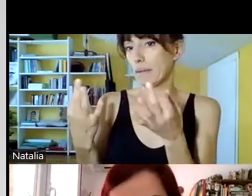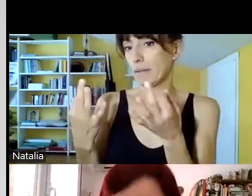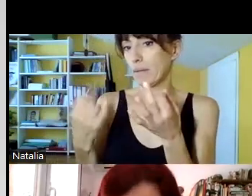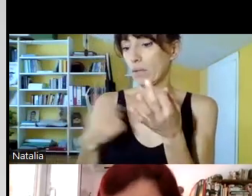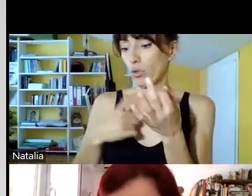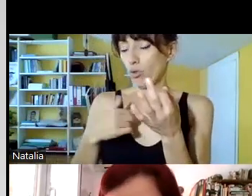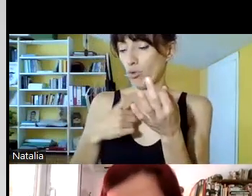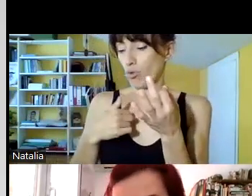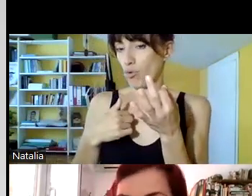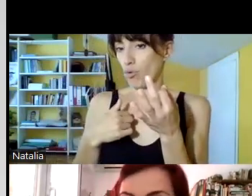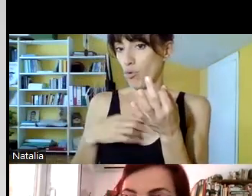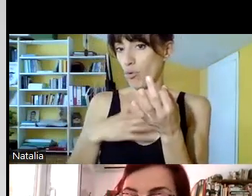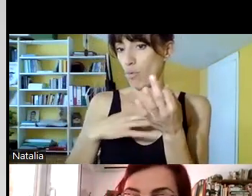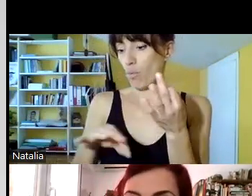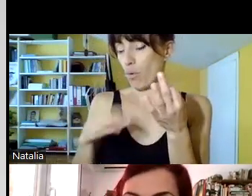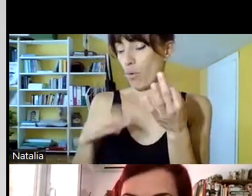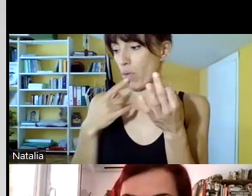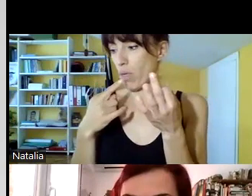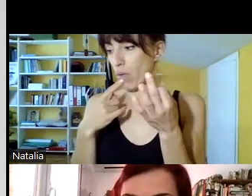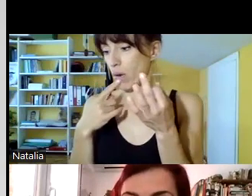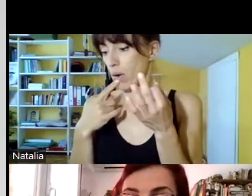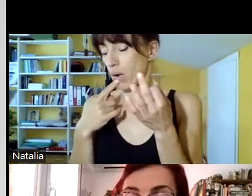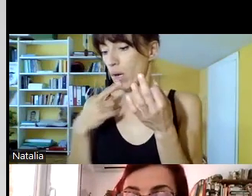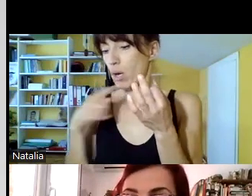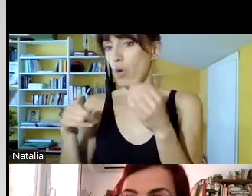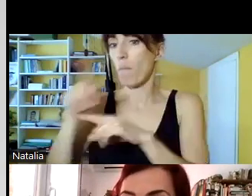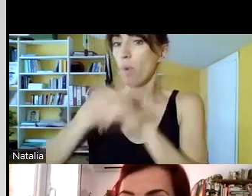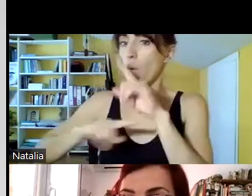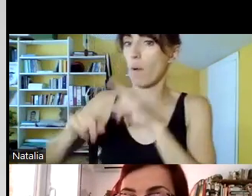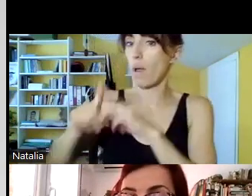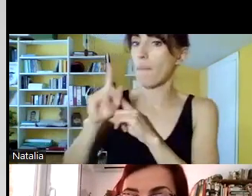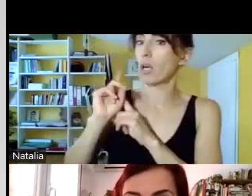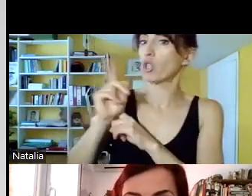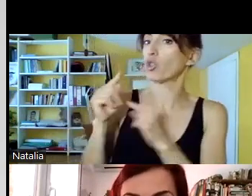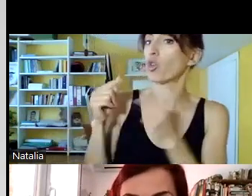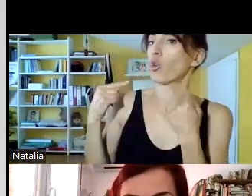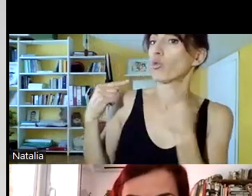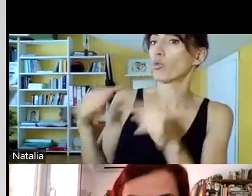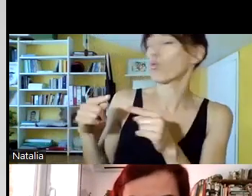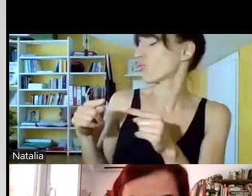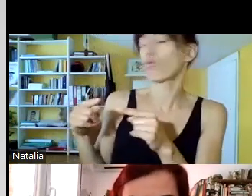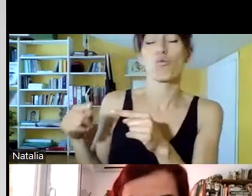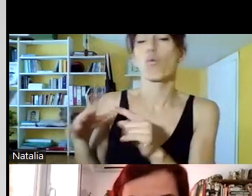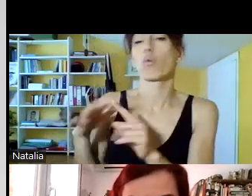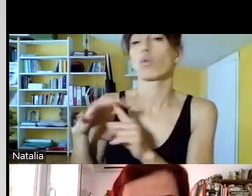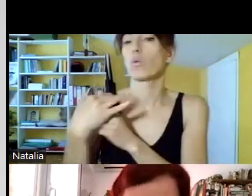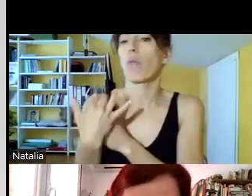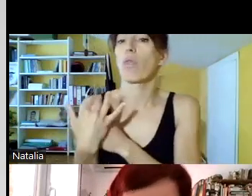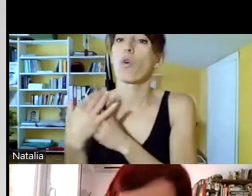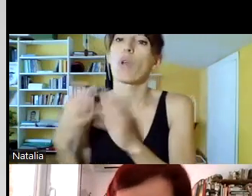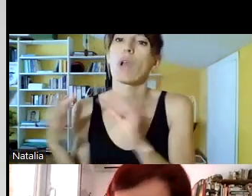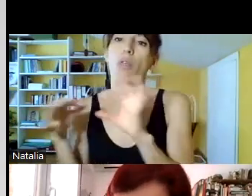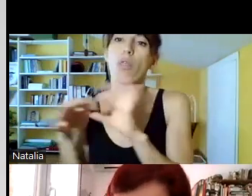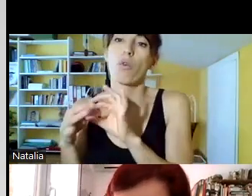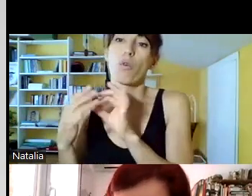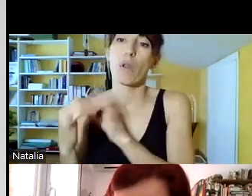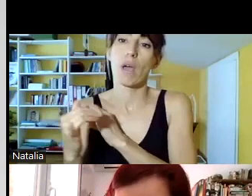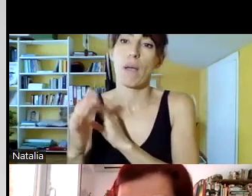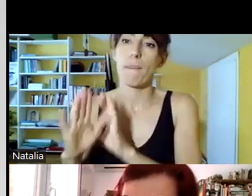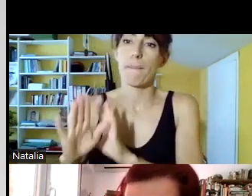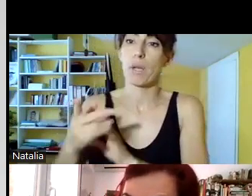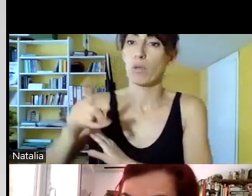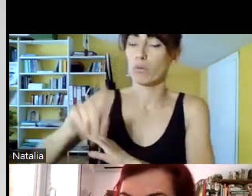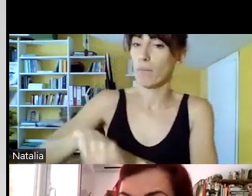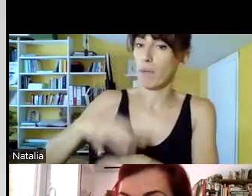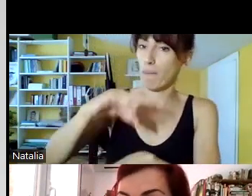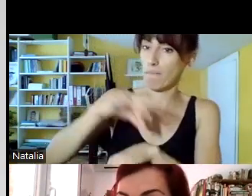puedo decir que esto no es un problema solo tuyo, que tiene que ver con un contexto, pero a la vez lo estoy abordando sanitariamente